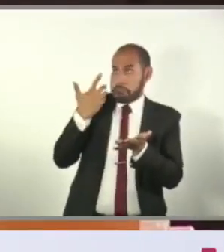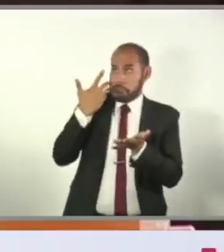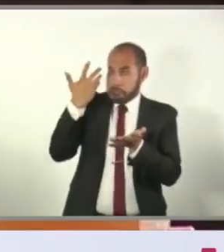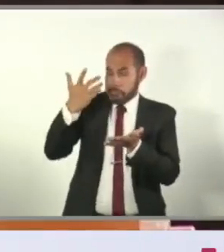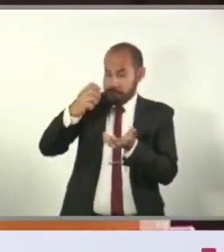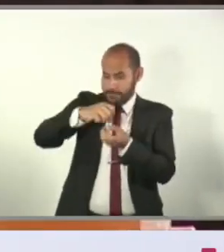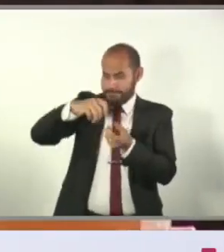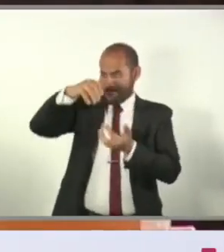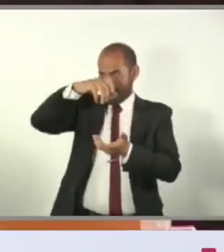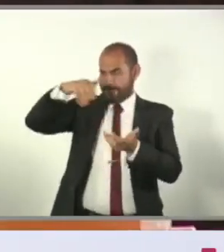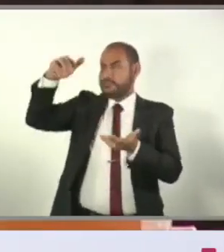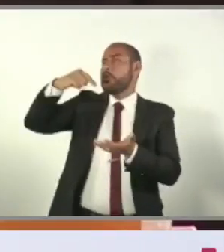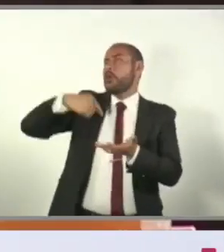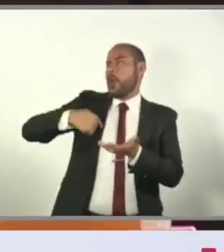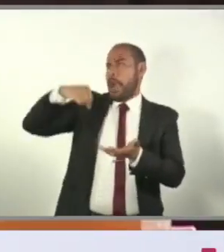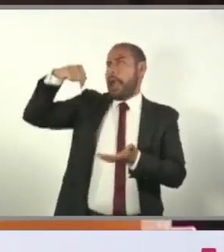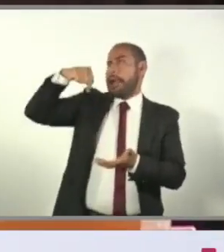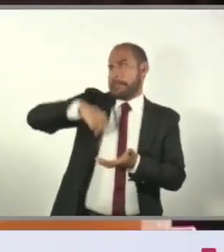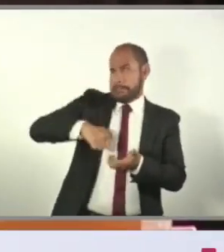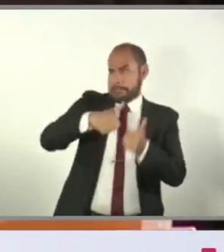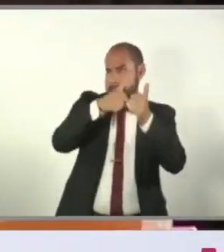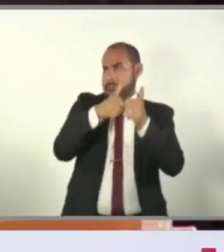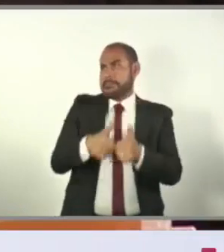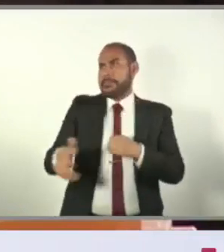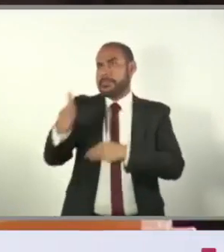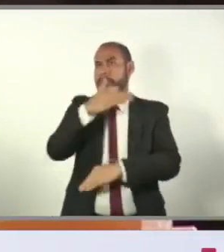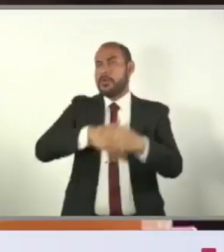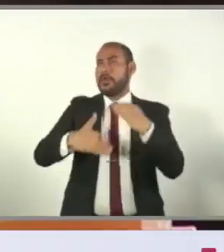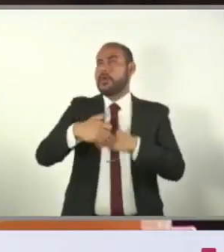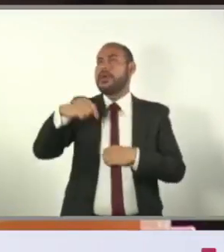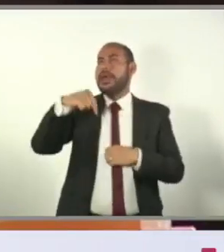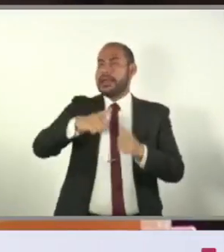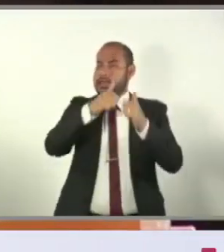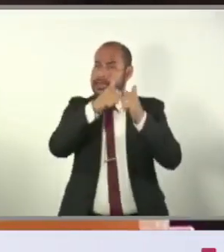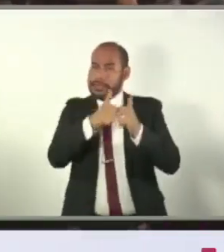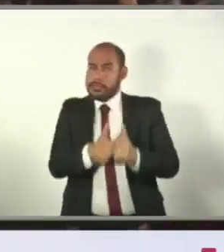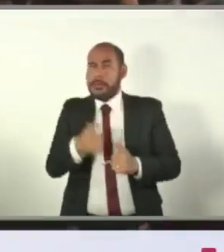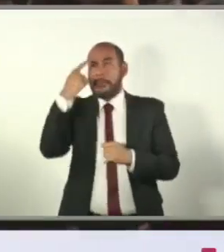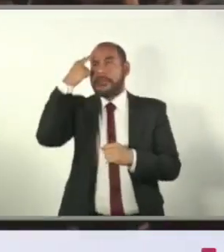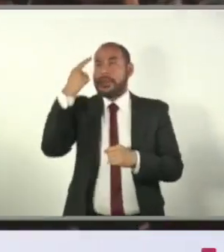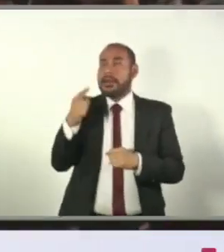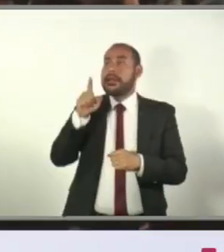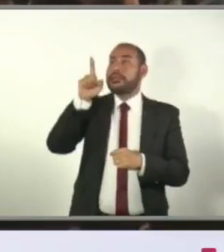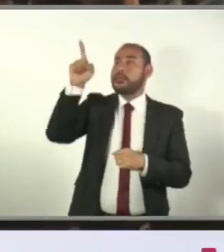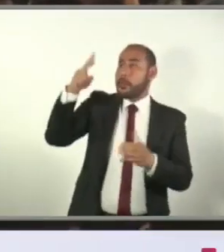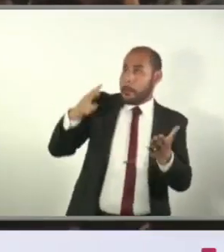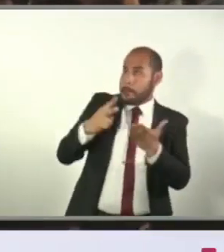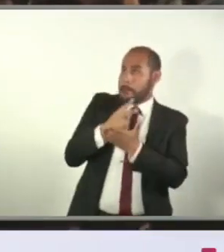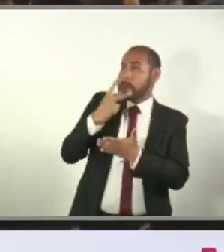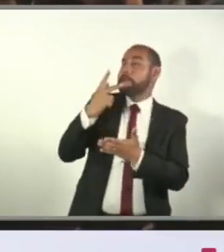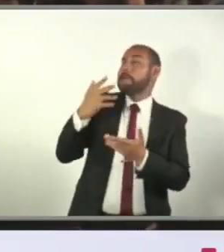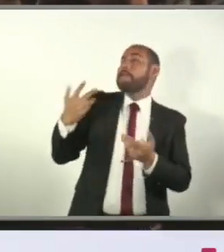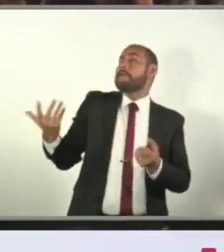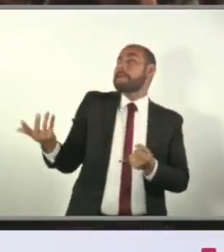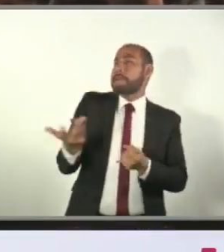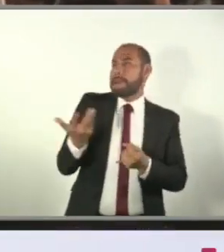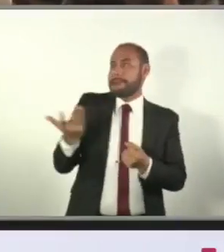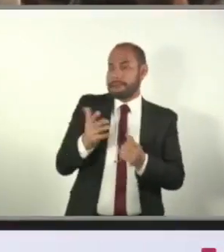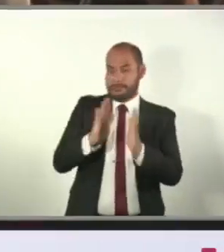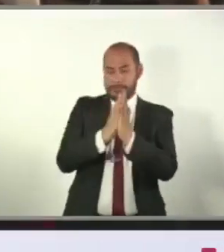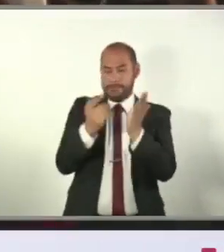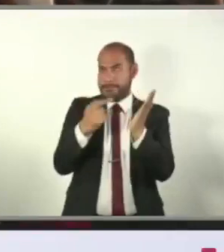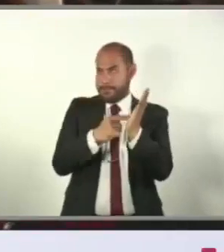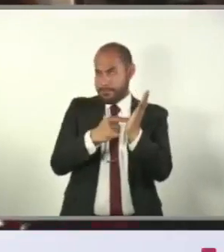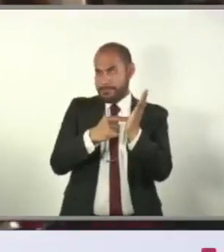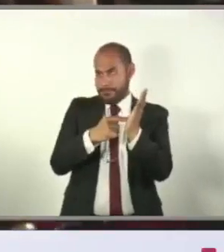dije, aquí estoy. Todos, aquí estoy, Señor, para hacer tu voluntad. En el libro sagrado se